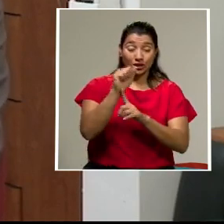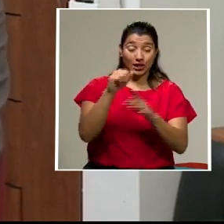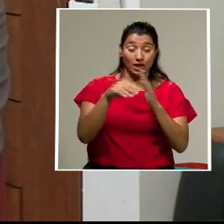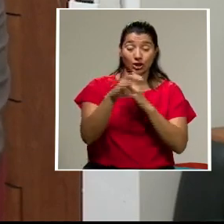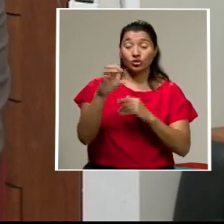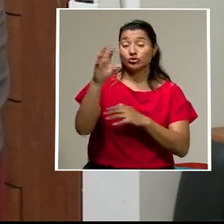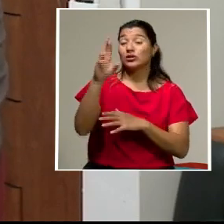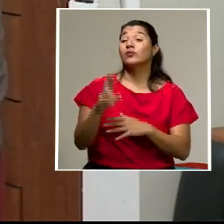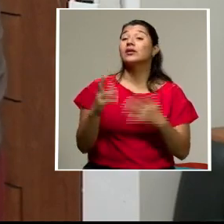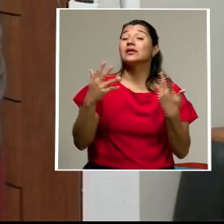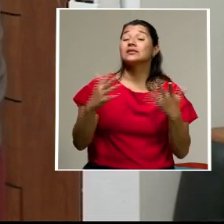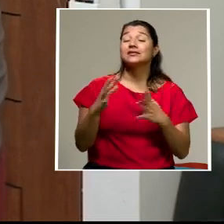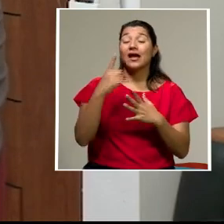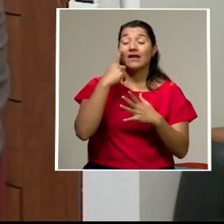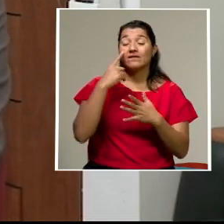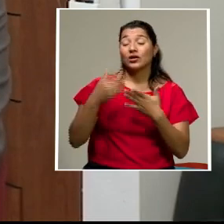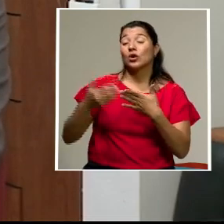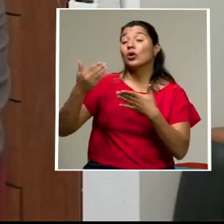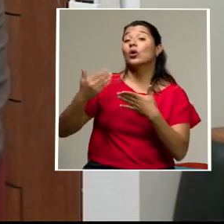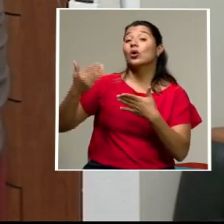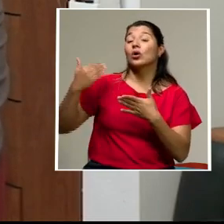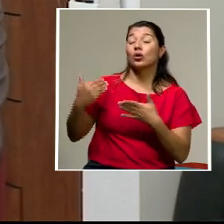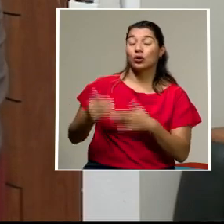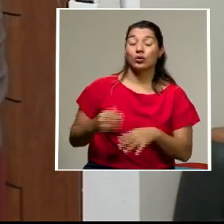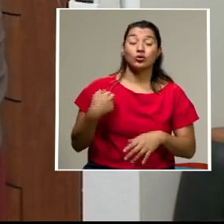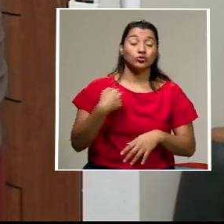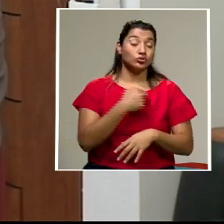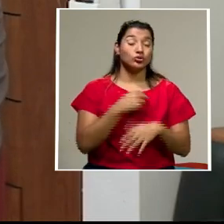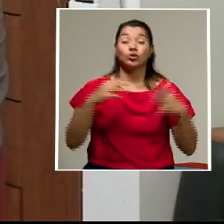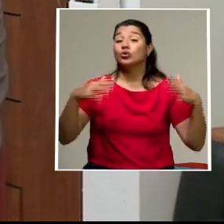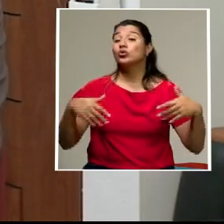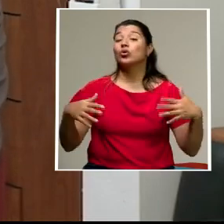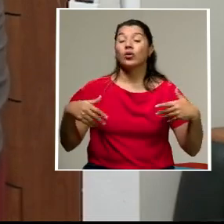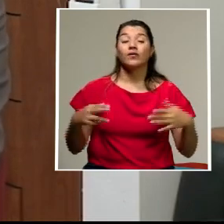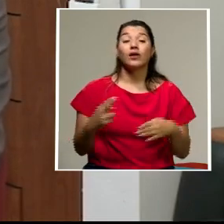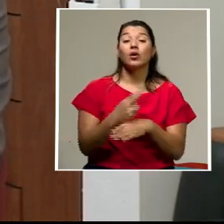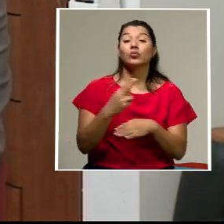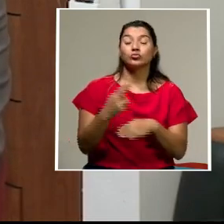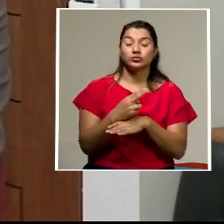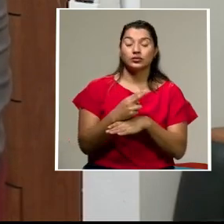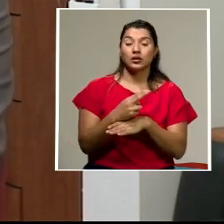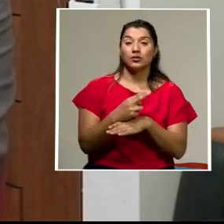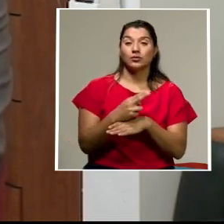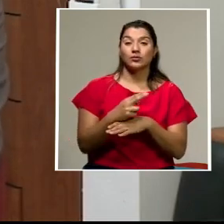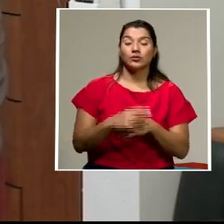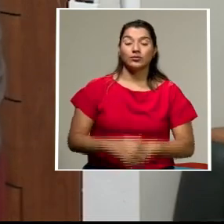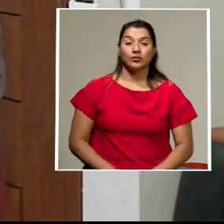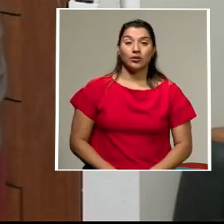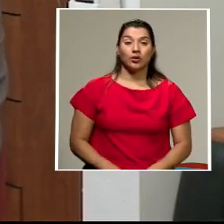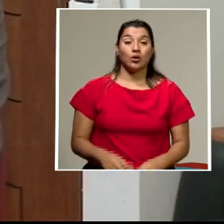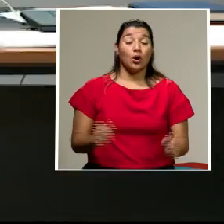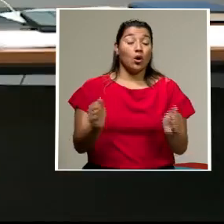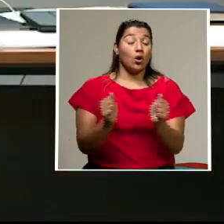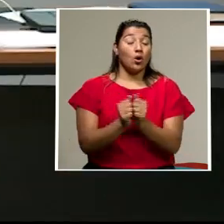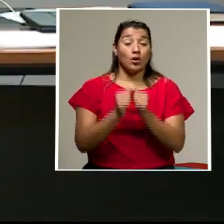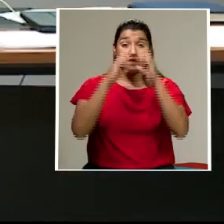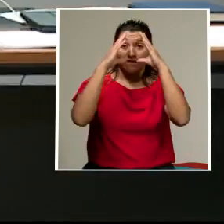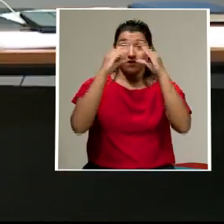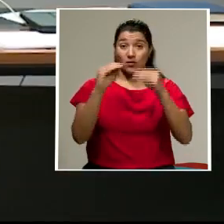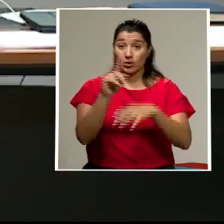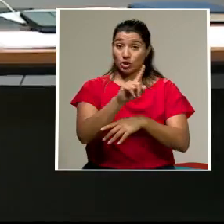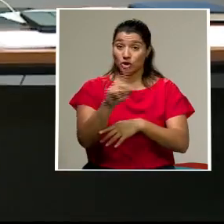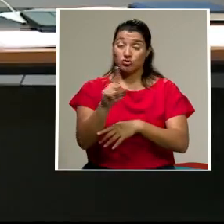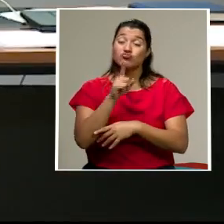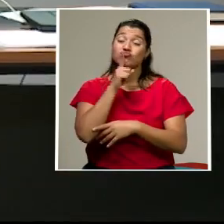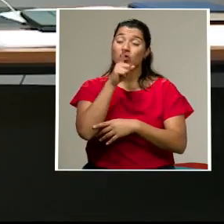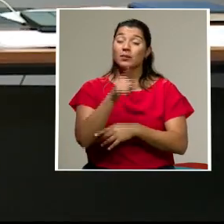últimas semanas y meses cómo hemos sido objetos de las mayores, con información no necesariamente del todo